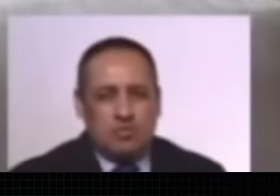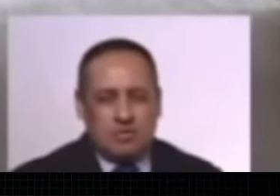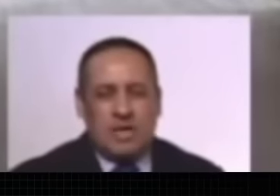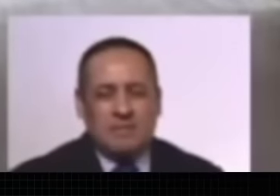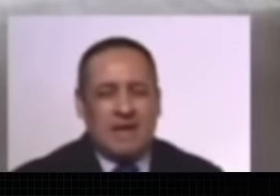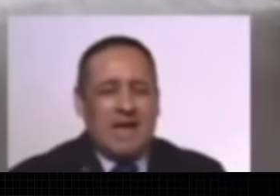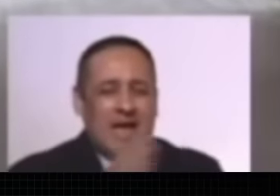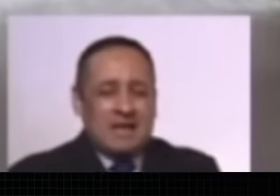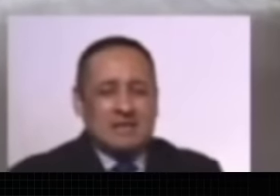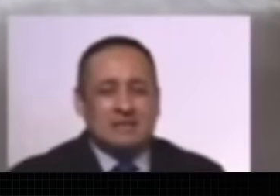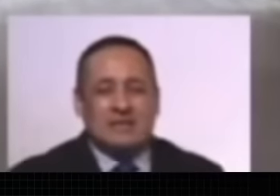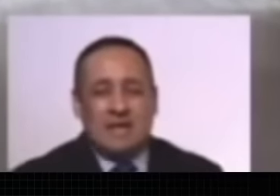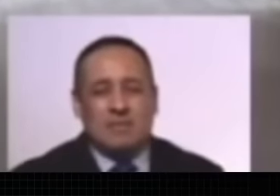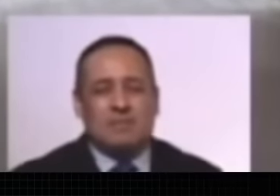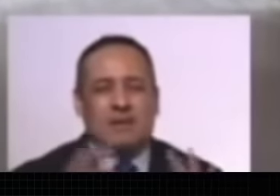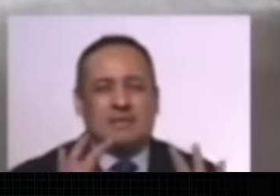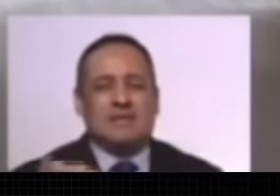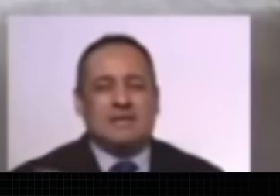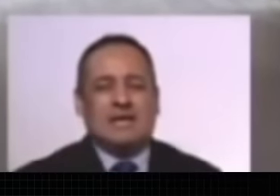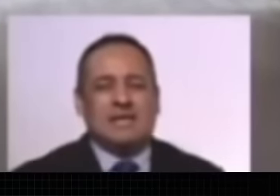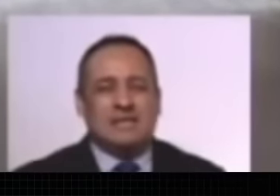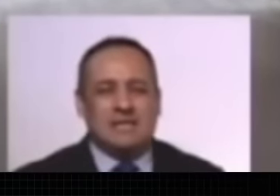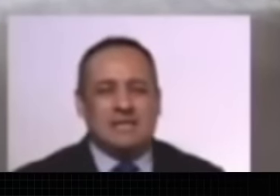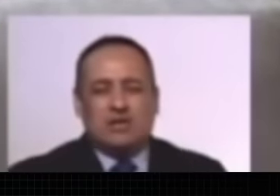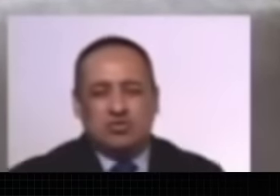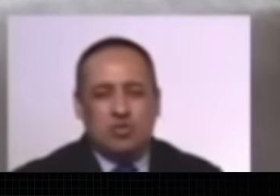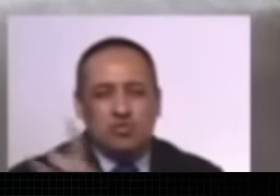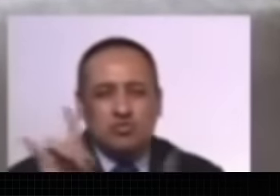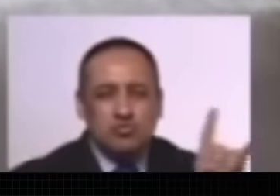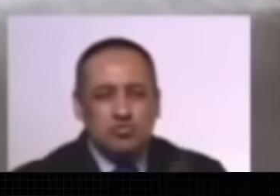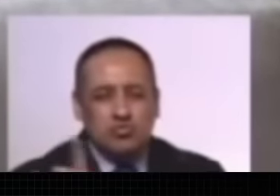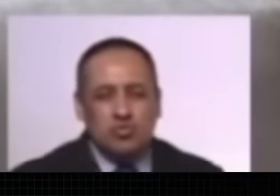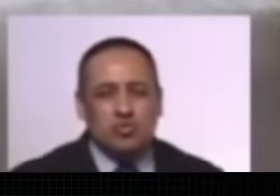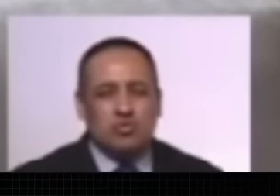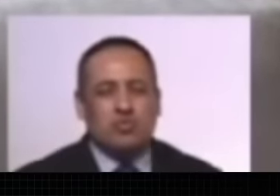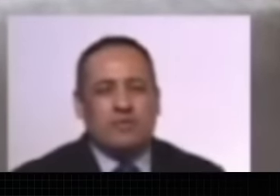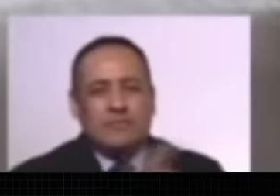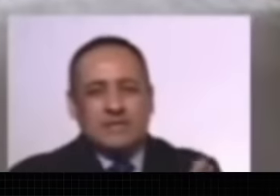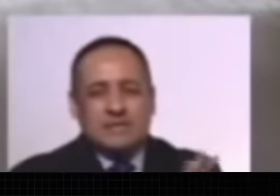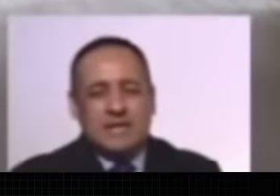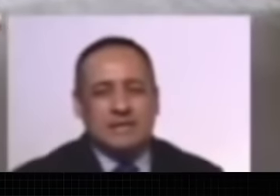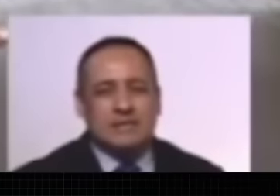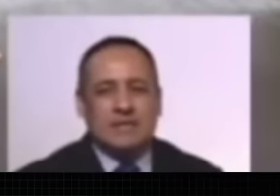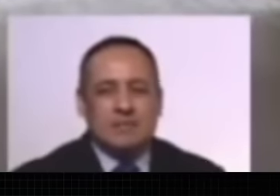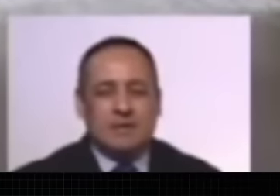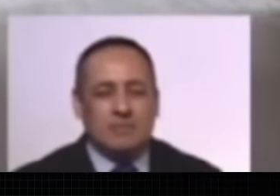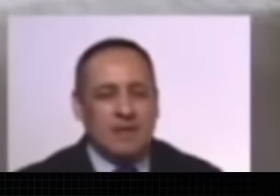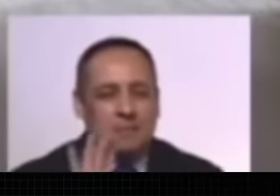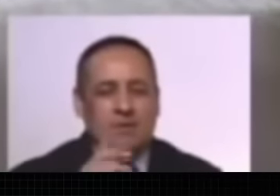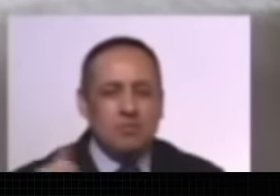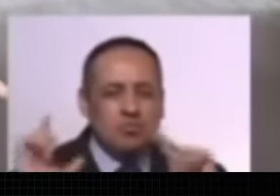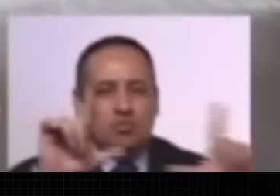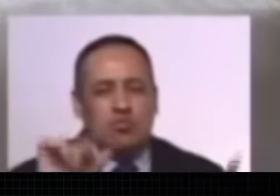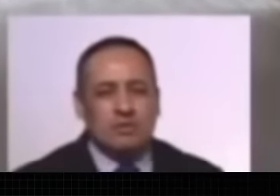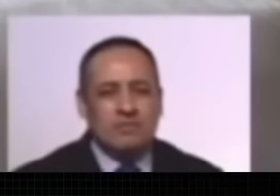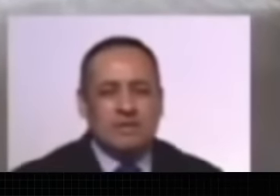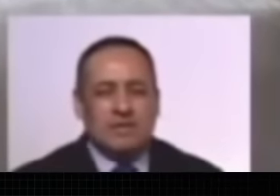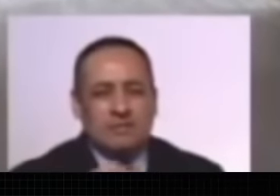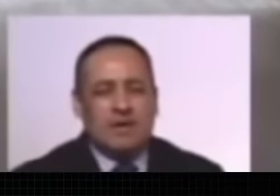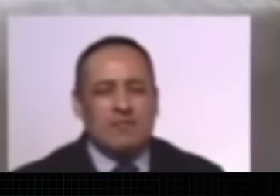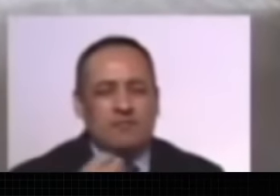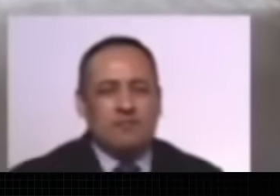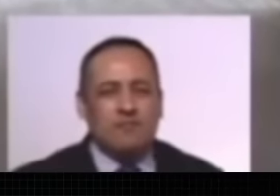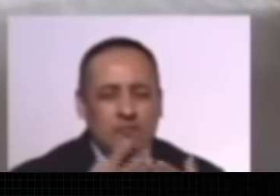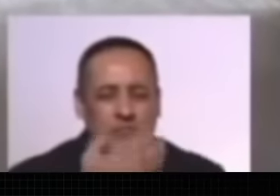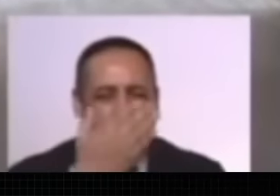por excelencia, tenía todas las filtraciones del Ministerio Público para sacar primicias y publicar informes